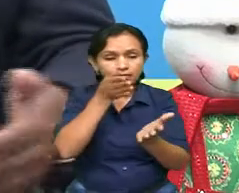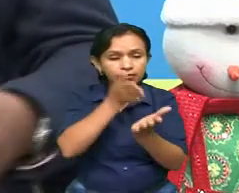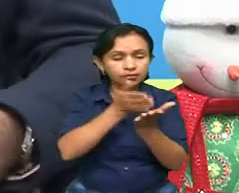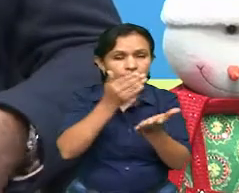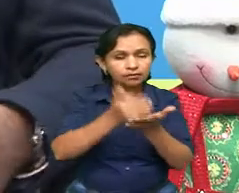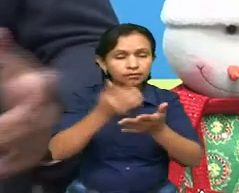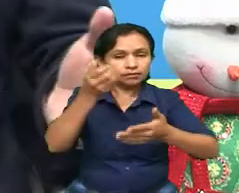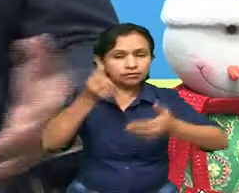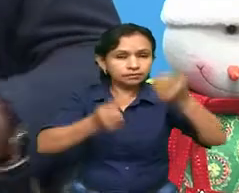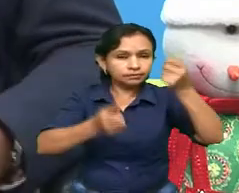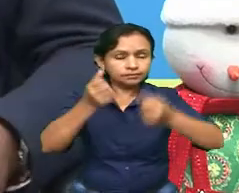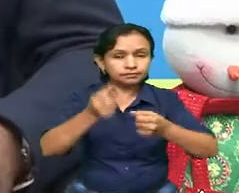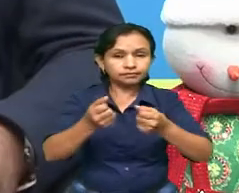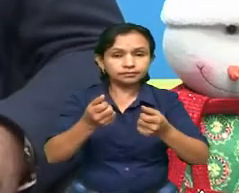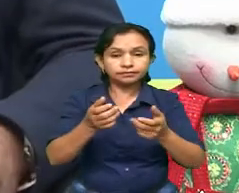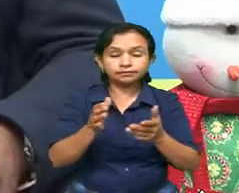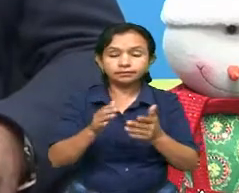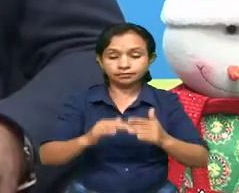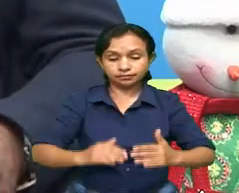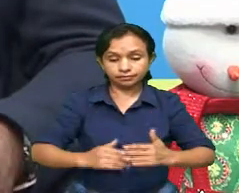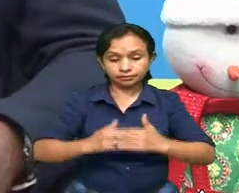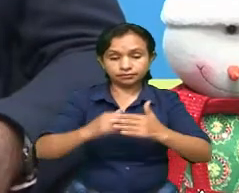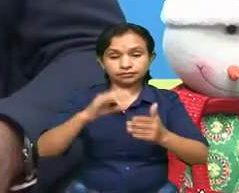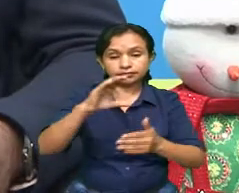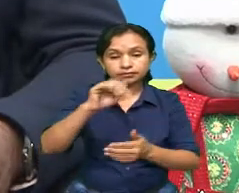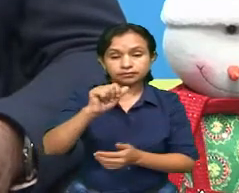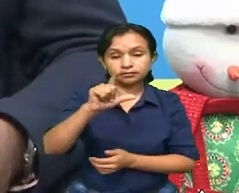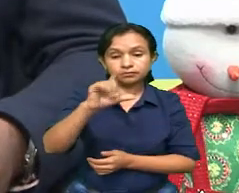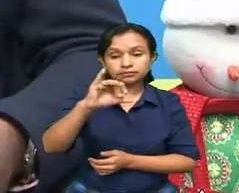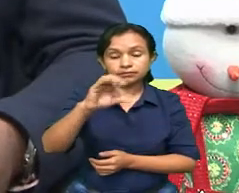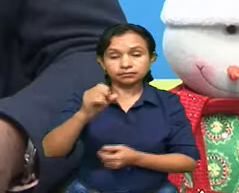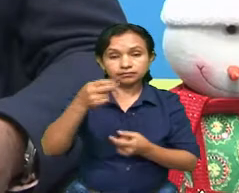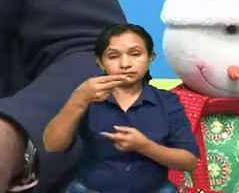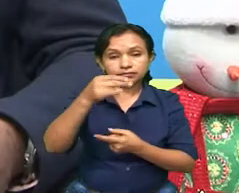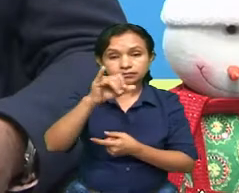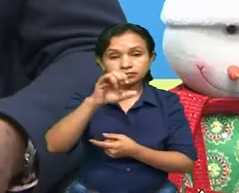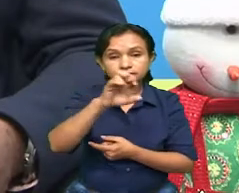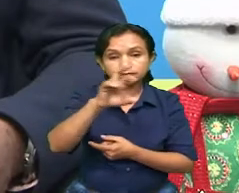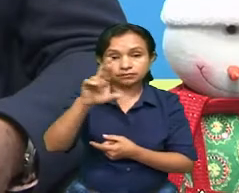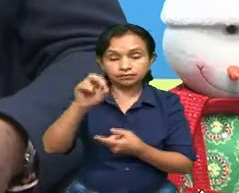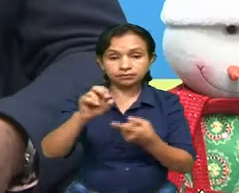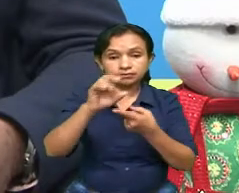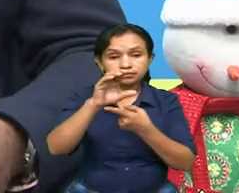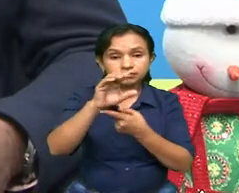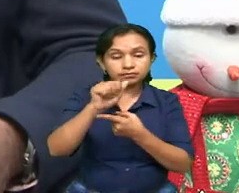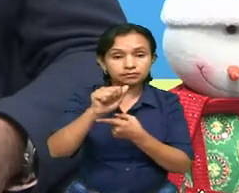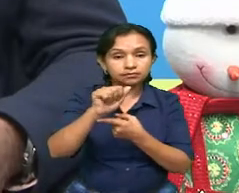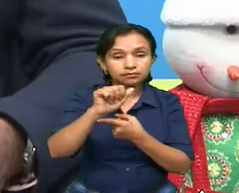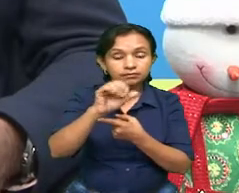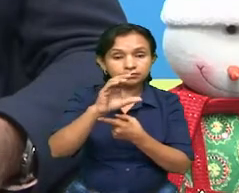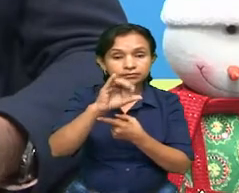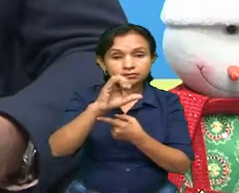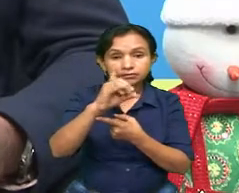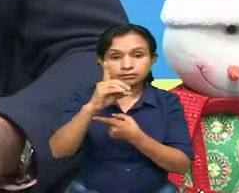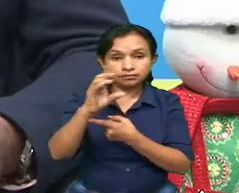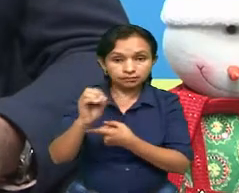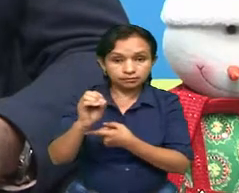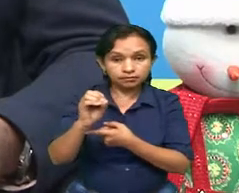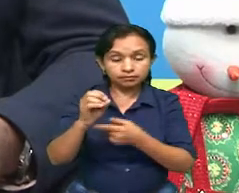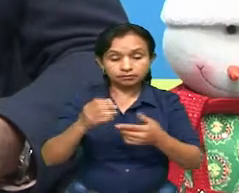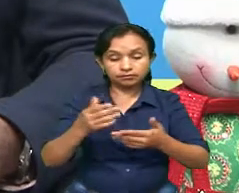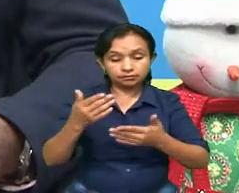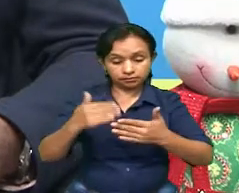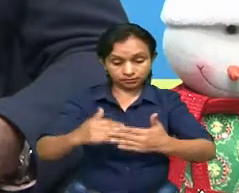leche? En el embarazo es importante calcio, hierro y ácido fólico, porque el bebé se va formando y si no